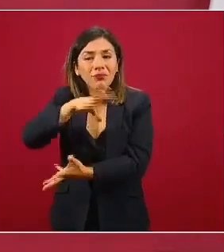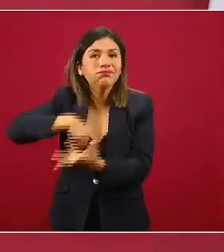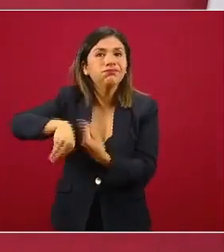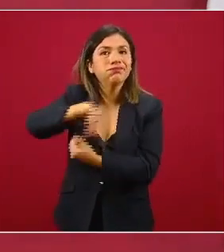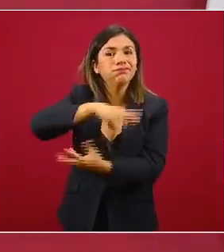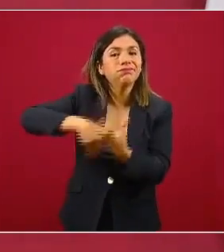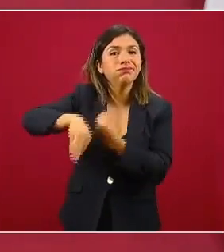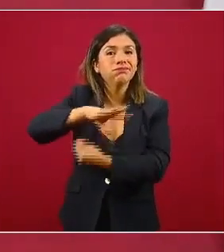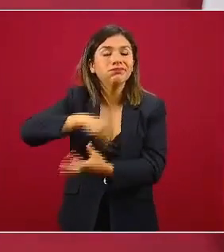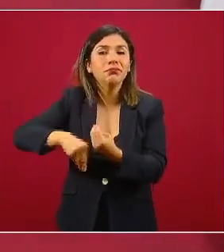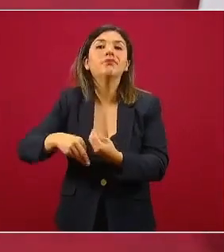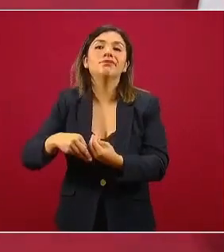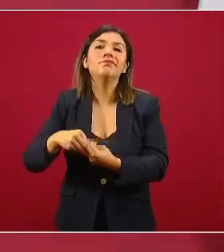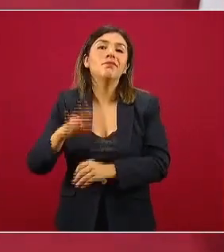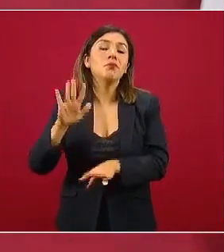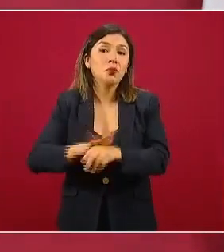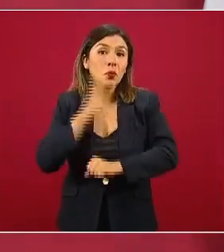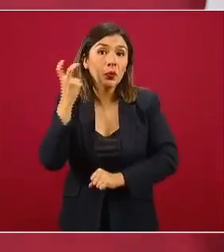Por eso